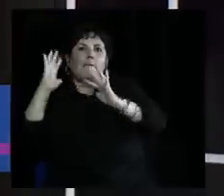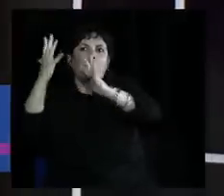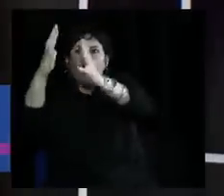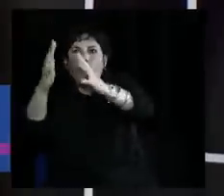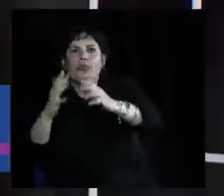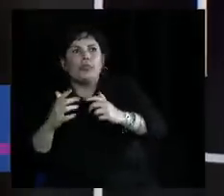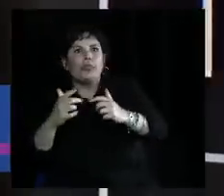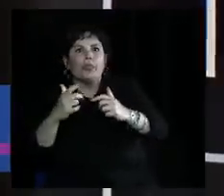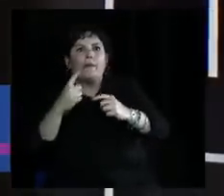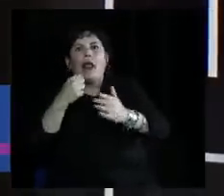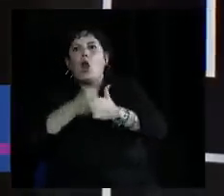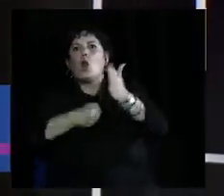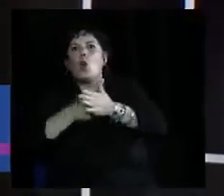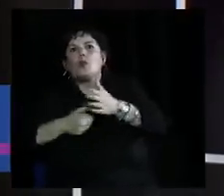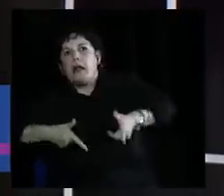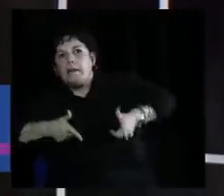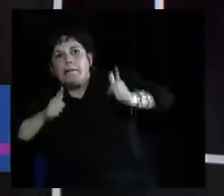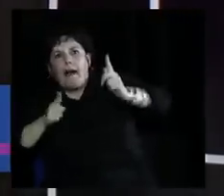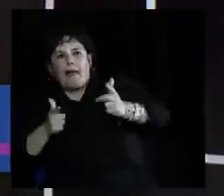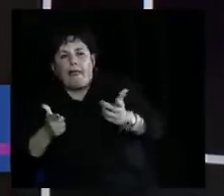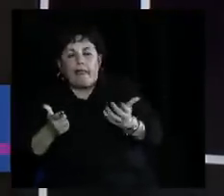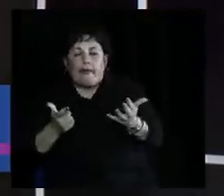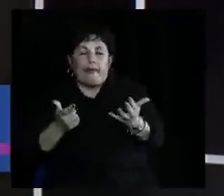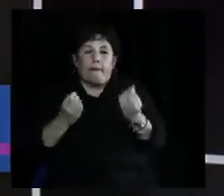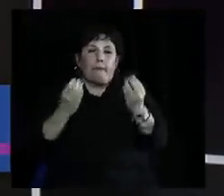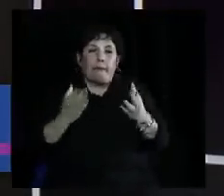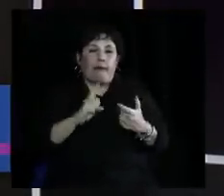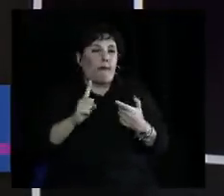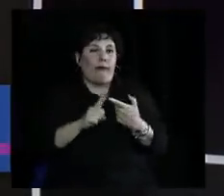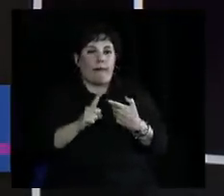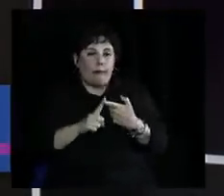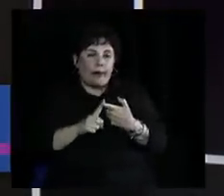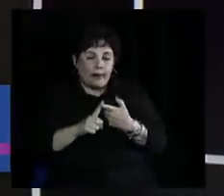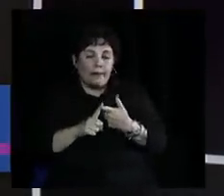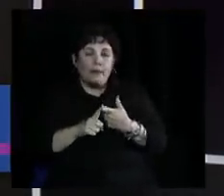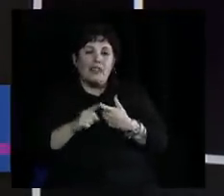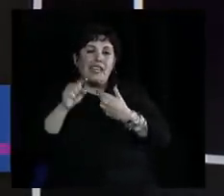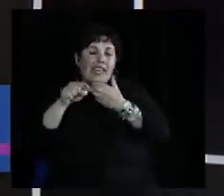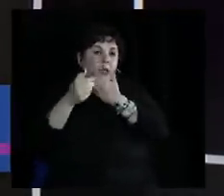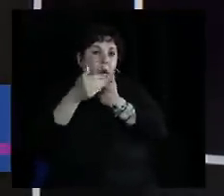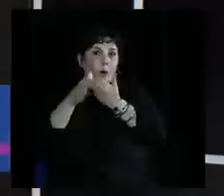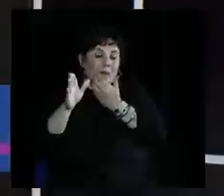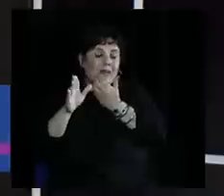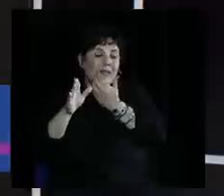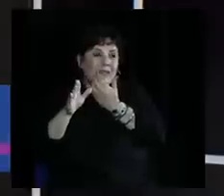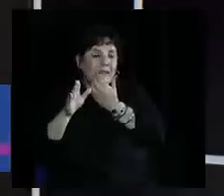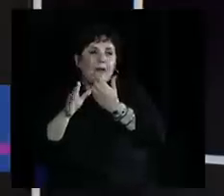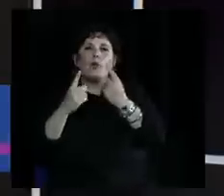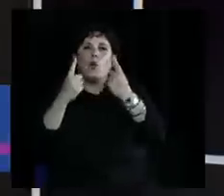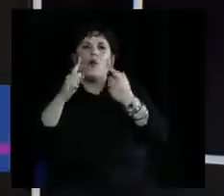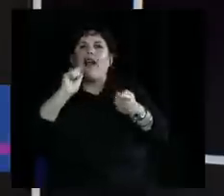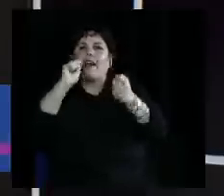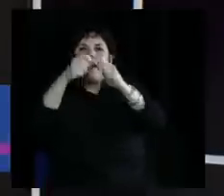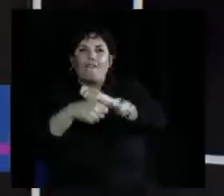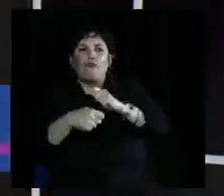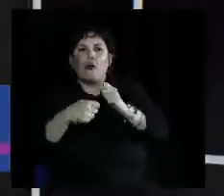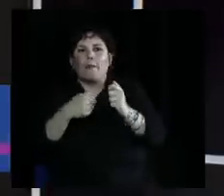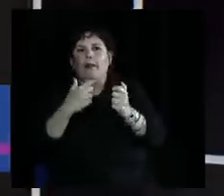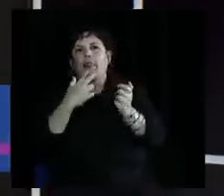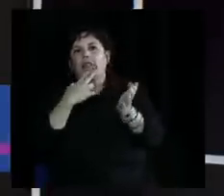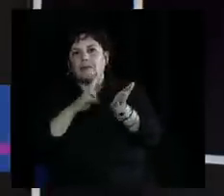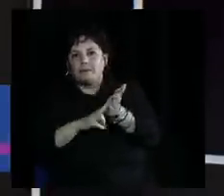Uh-huh. A la lucha armada. Exactamente. Porque no hay acuerdo. Pero esto comienza con una reforma